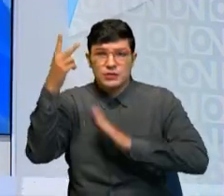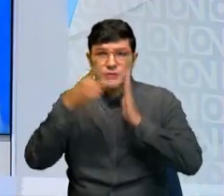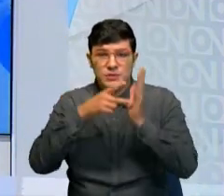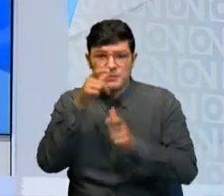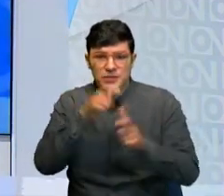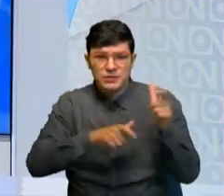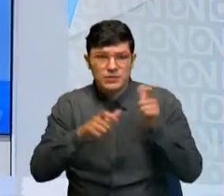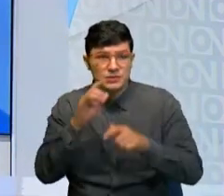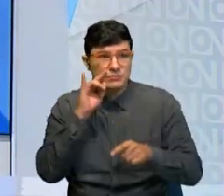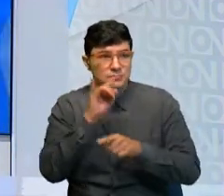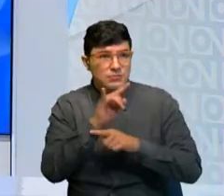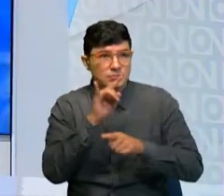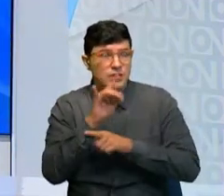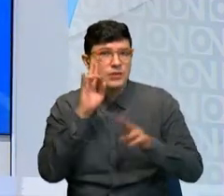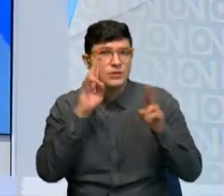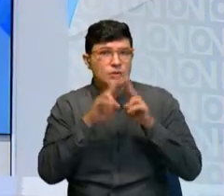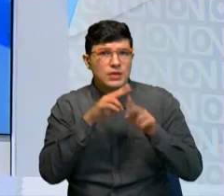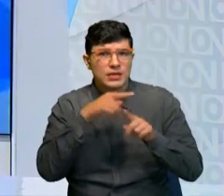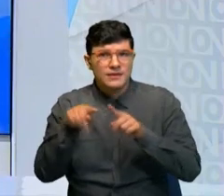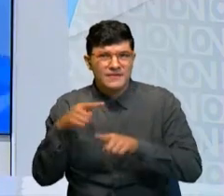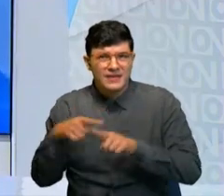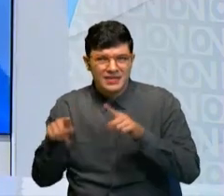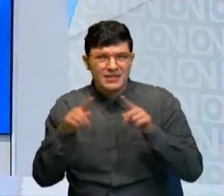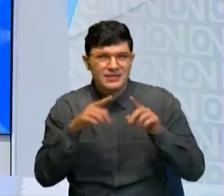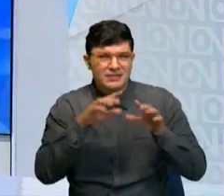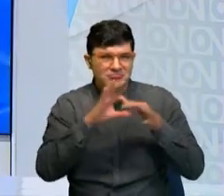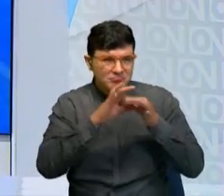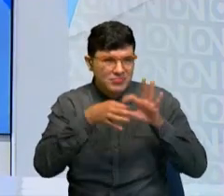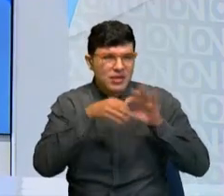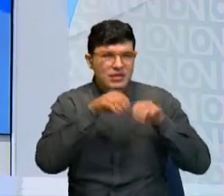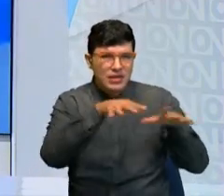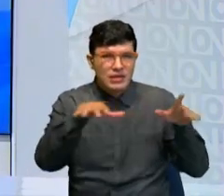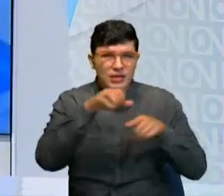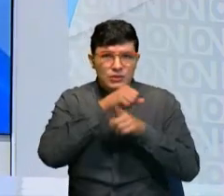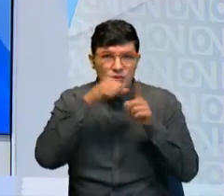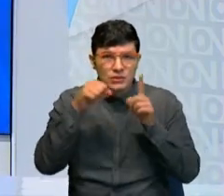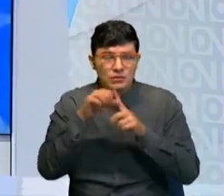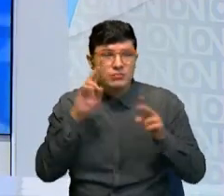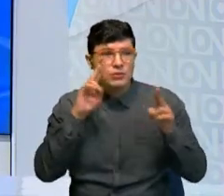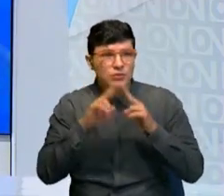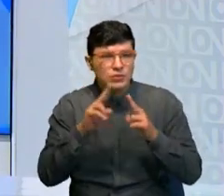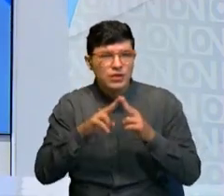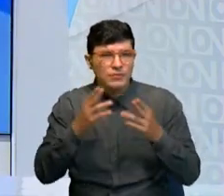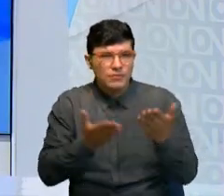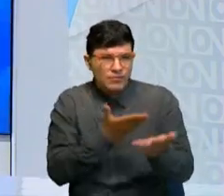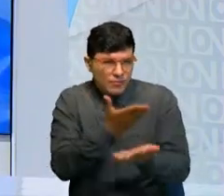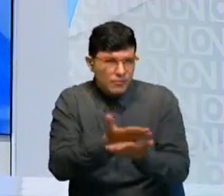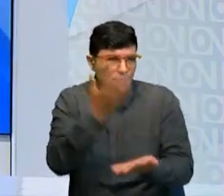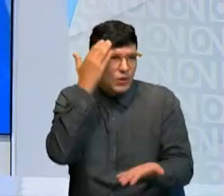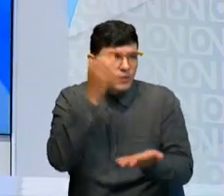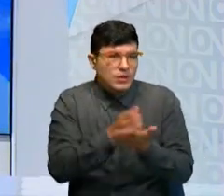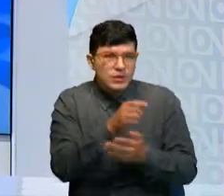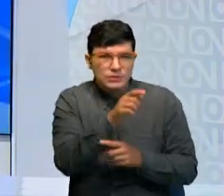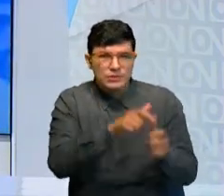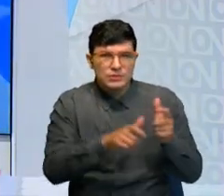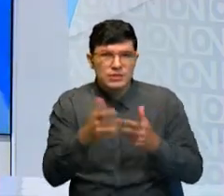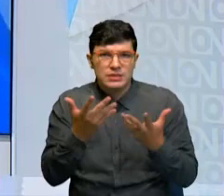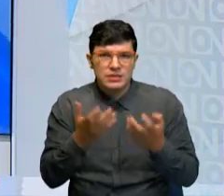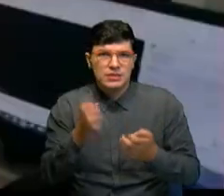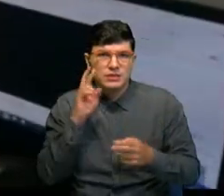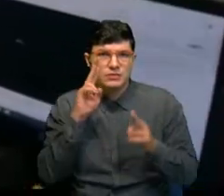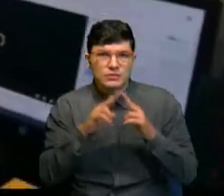estuvieron conectadas desde diferentes plataformas siguiendo paso a paso las propuestas de los candidatos a la gobernación de santander a